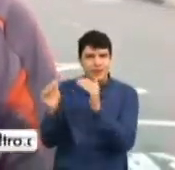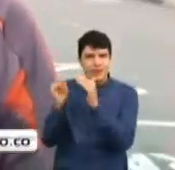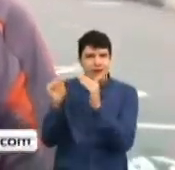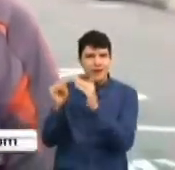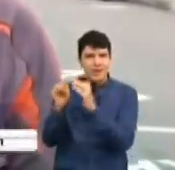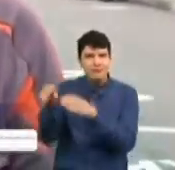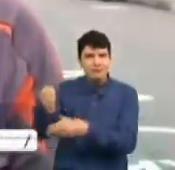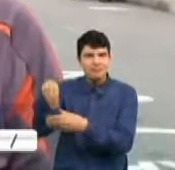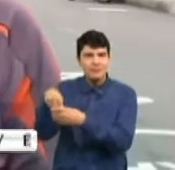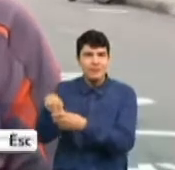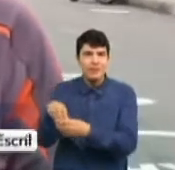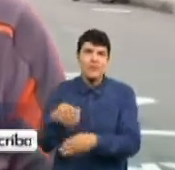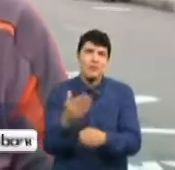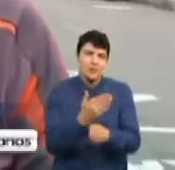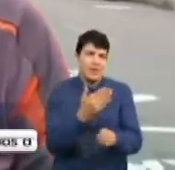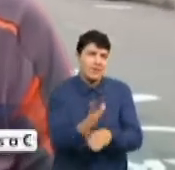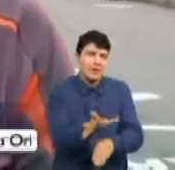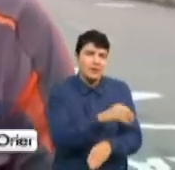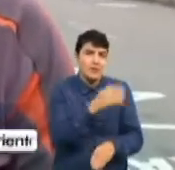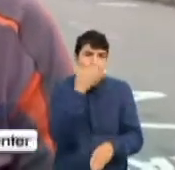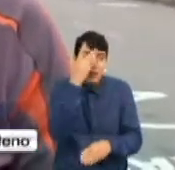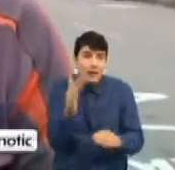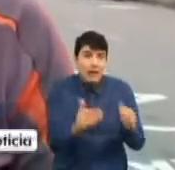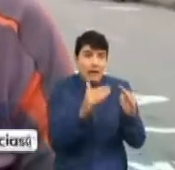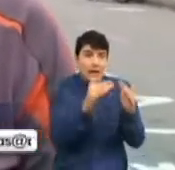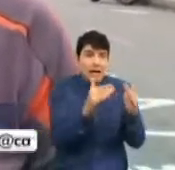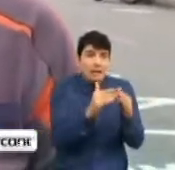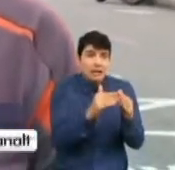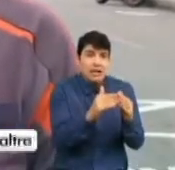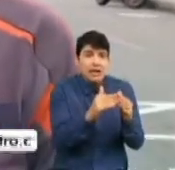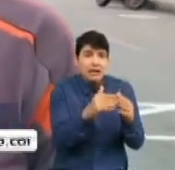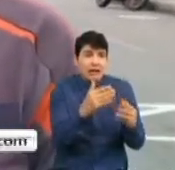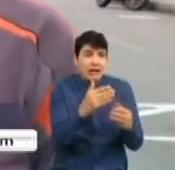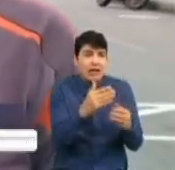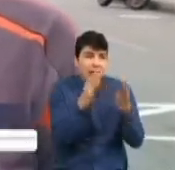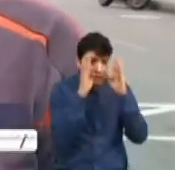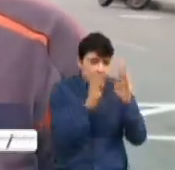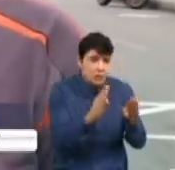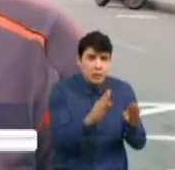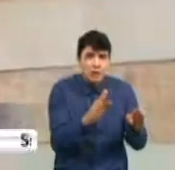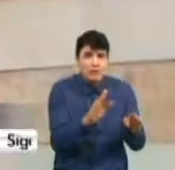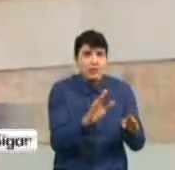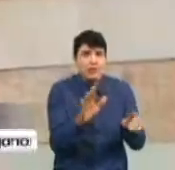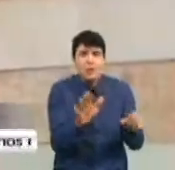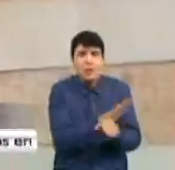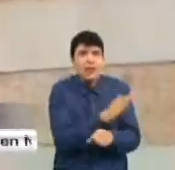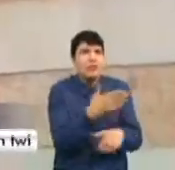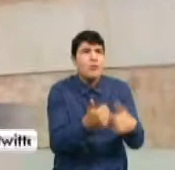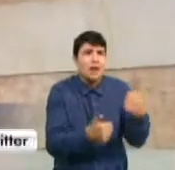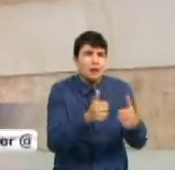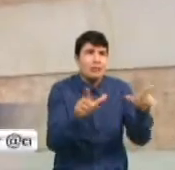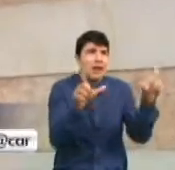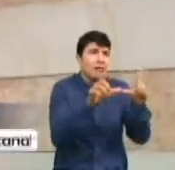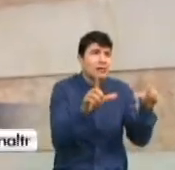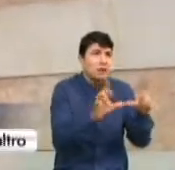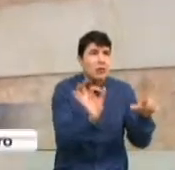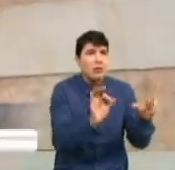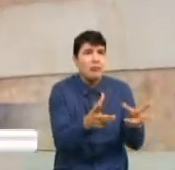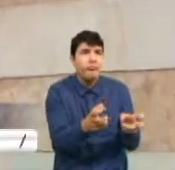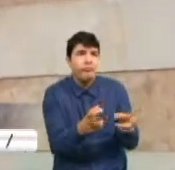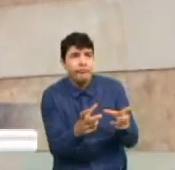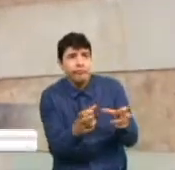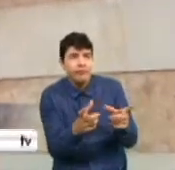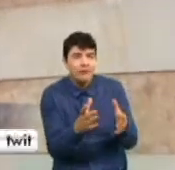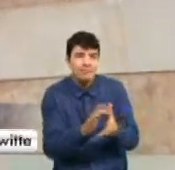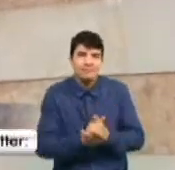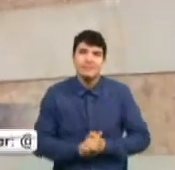mundo porque en la casa no hay mayores cosas que en las cuales ellos se ocupen, sino en la televisión. Y pues la verdad esa